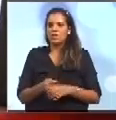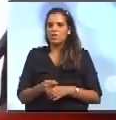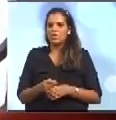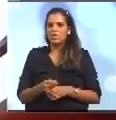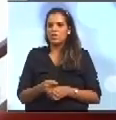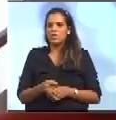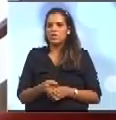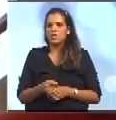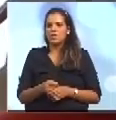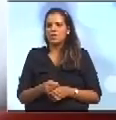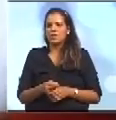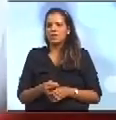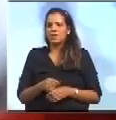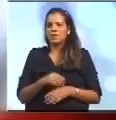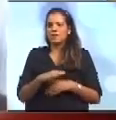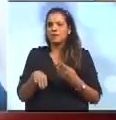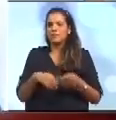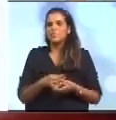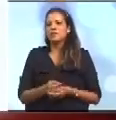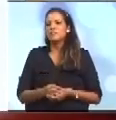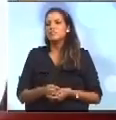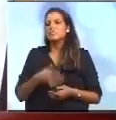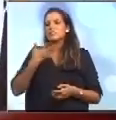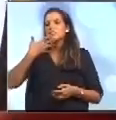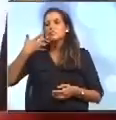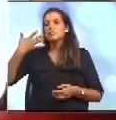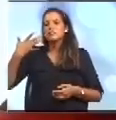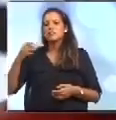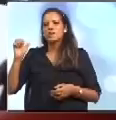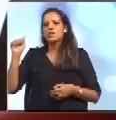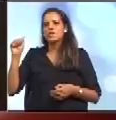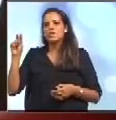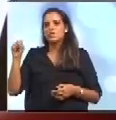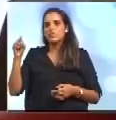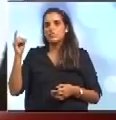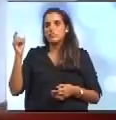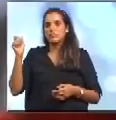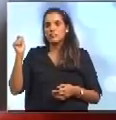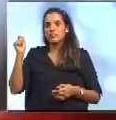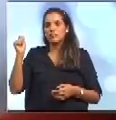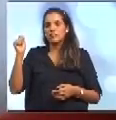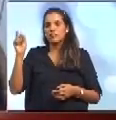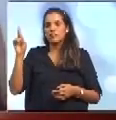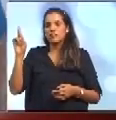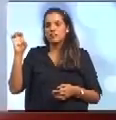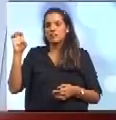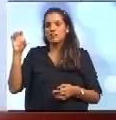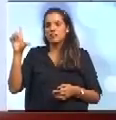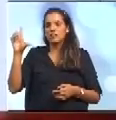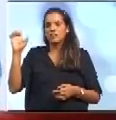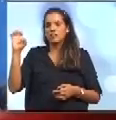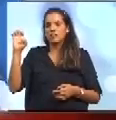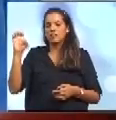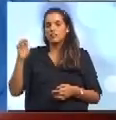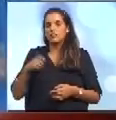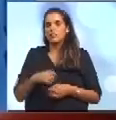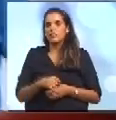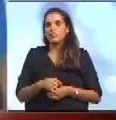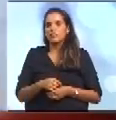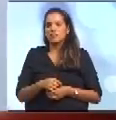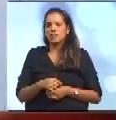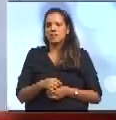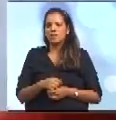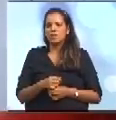Andarele, vámonos. Todos los negros del mundo. Andarele, vámonos. Son chocolate en la